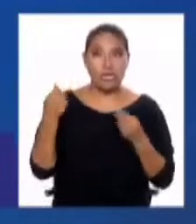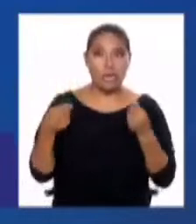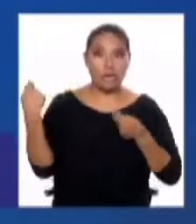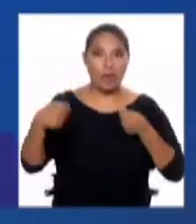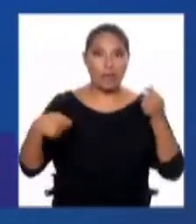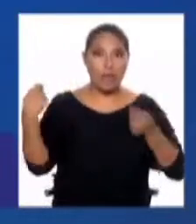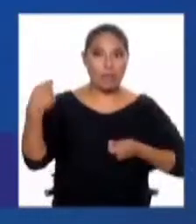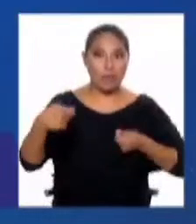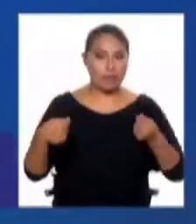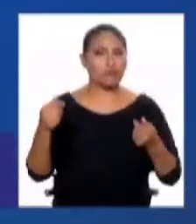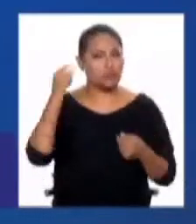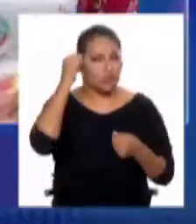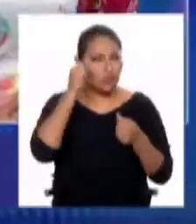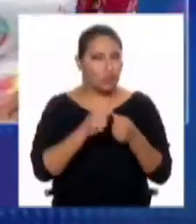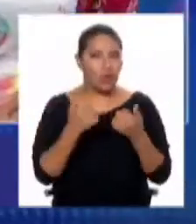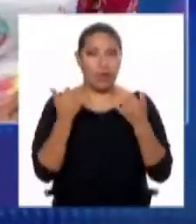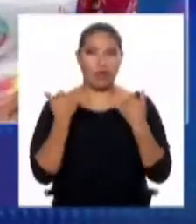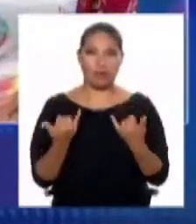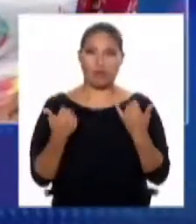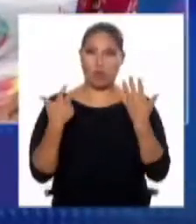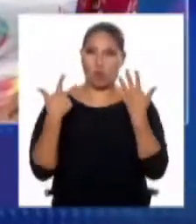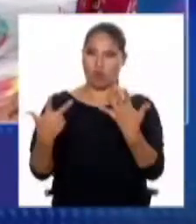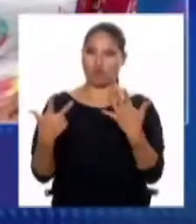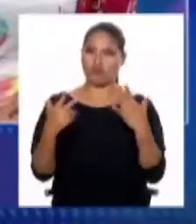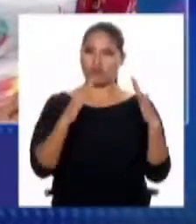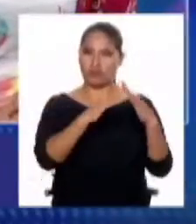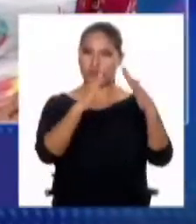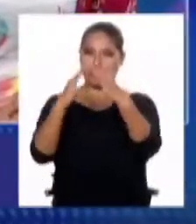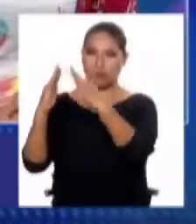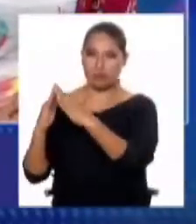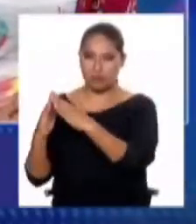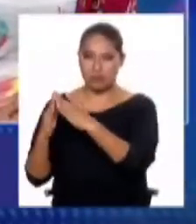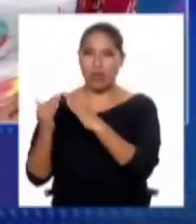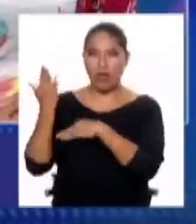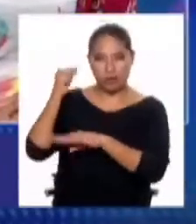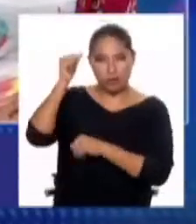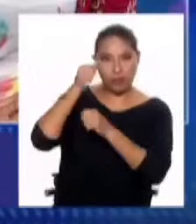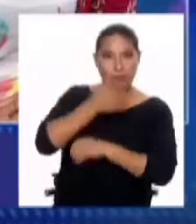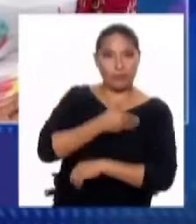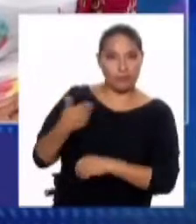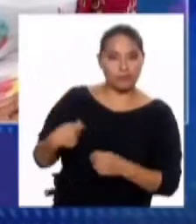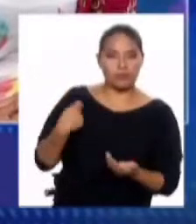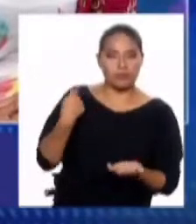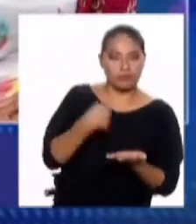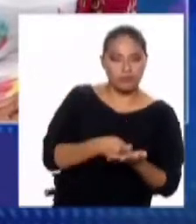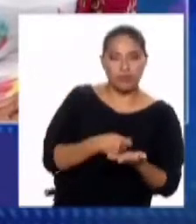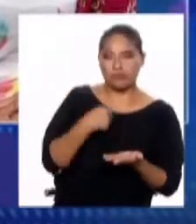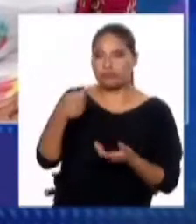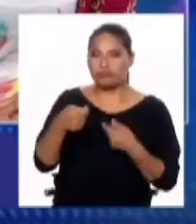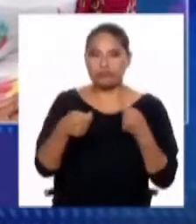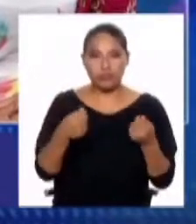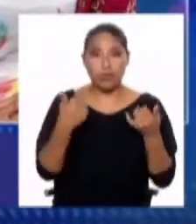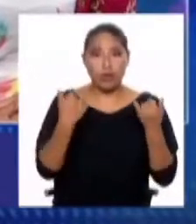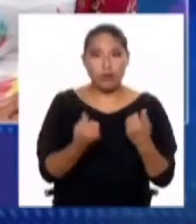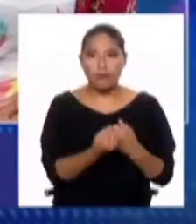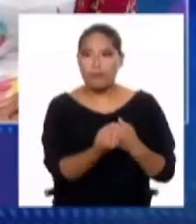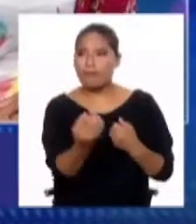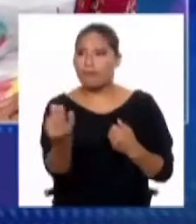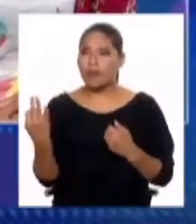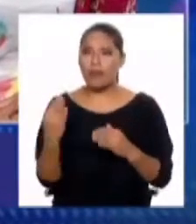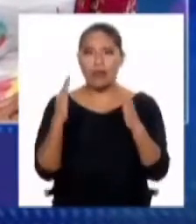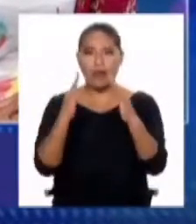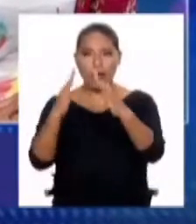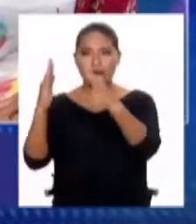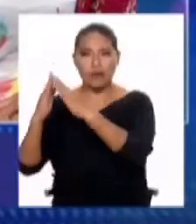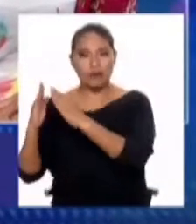el crédito, y tenía los ingresos para poderlo pagar. Pero hay otros,